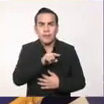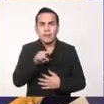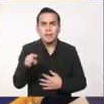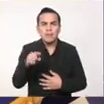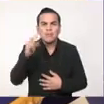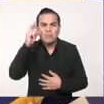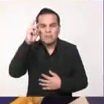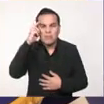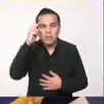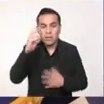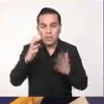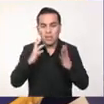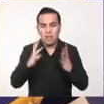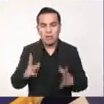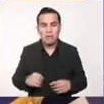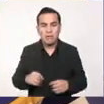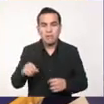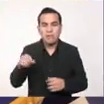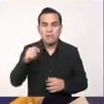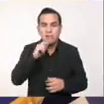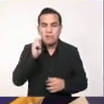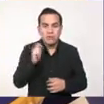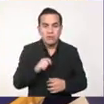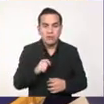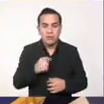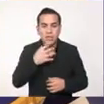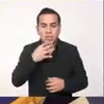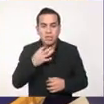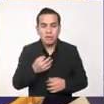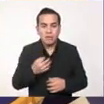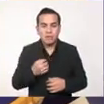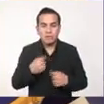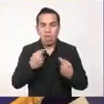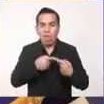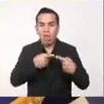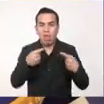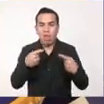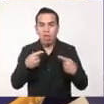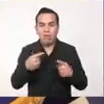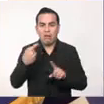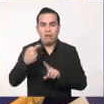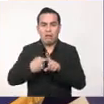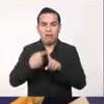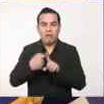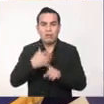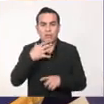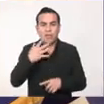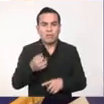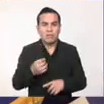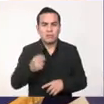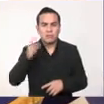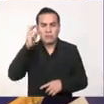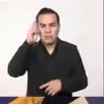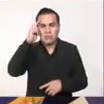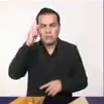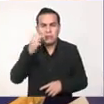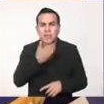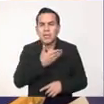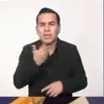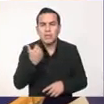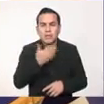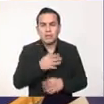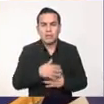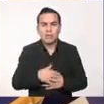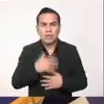dicen, no, mire, ese gobierno acaba de hacer un golpe de Estado el sábado. Híjole, hay que condenar los golpes de Estado. Sí,